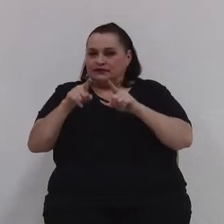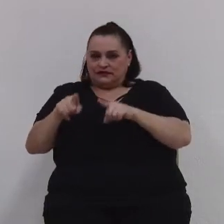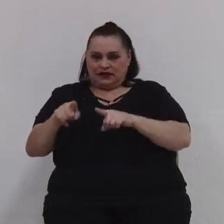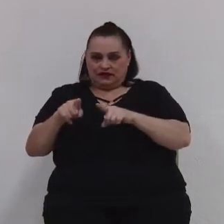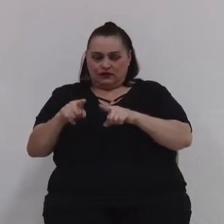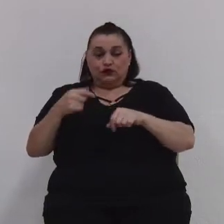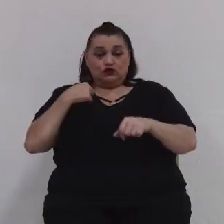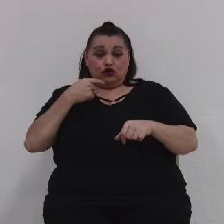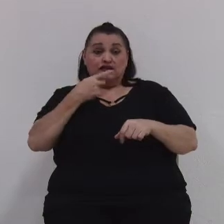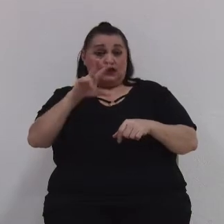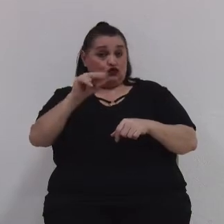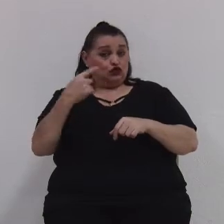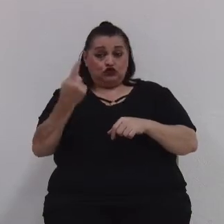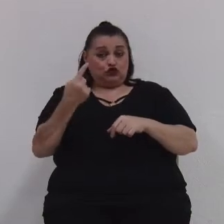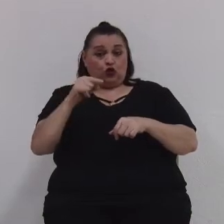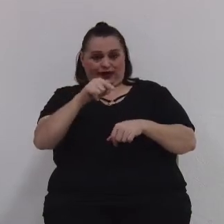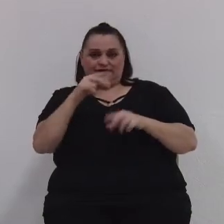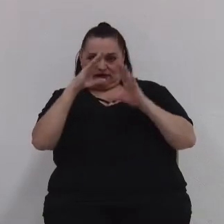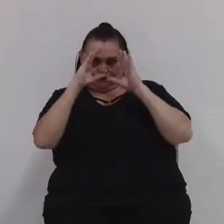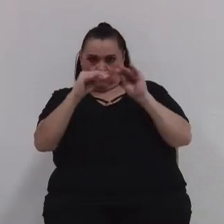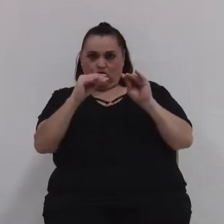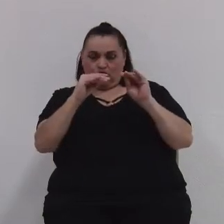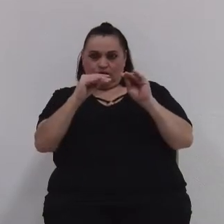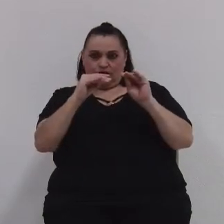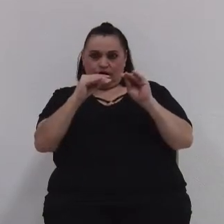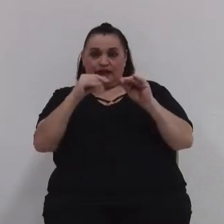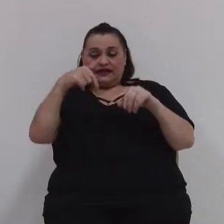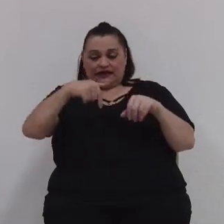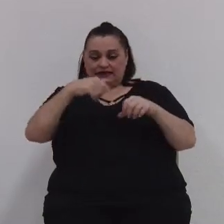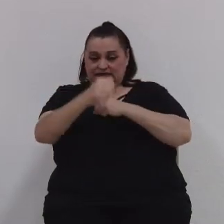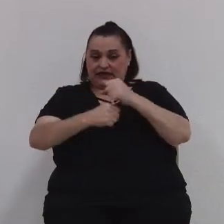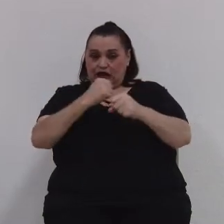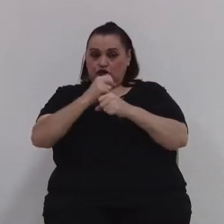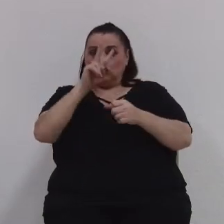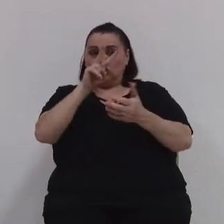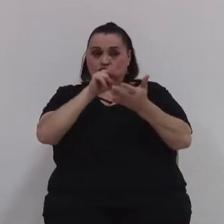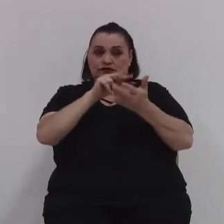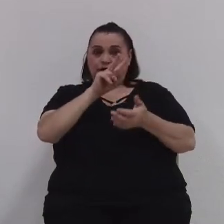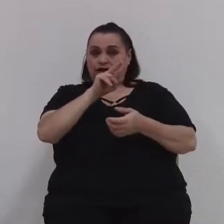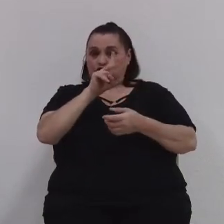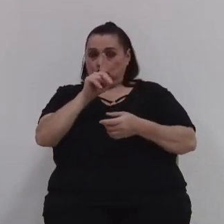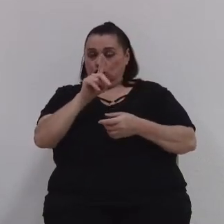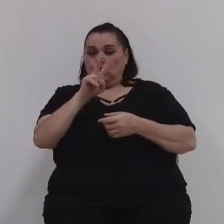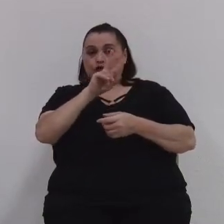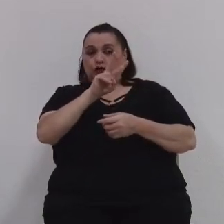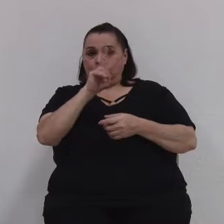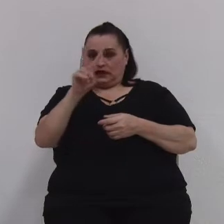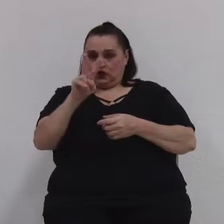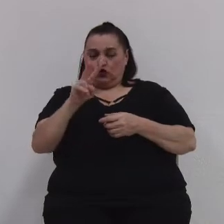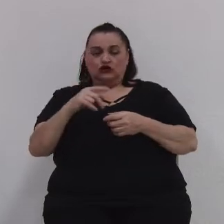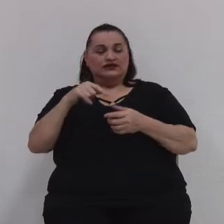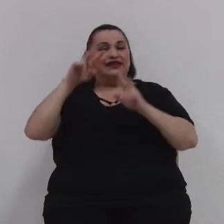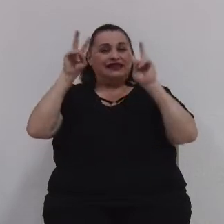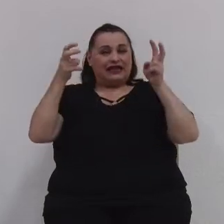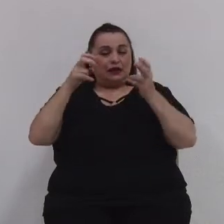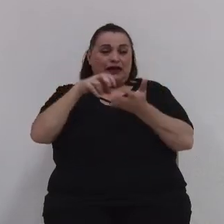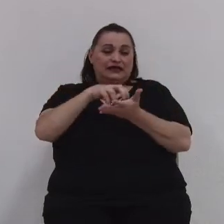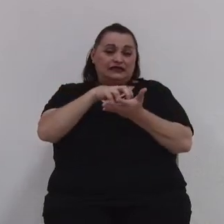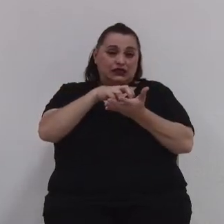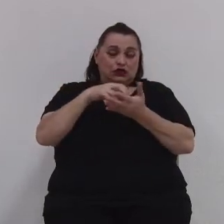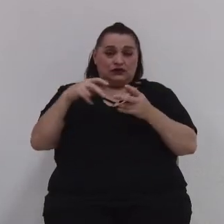diría que no solo este informe de este año 2021-2022 sobre el tema de las incertidumbres y la inestabilidad de la vida